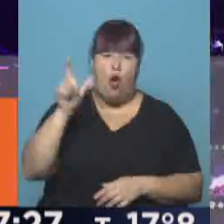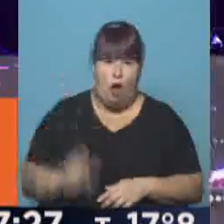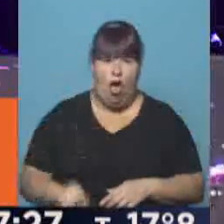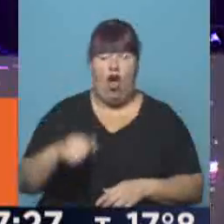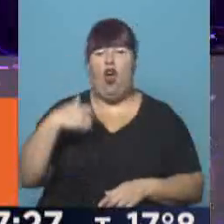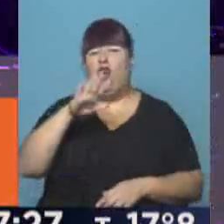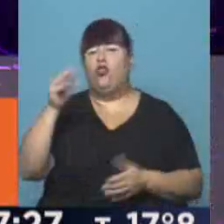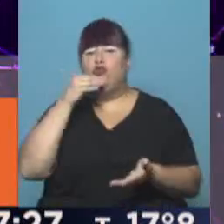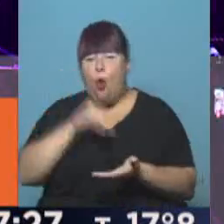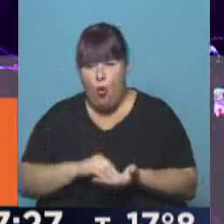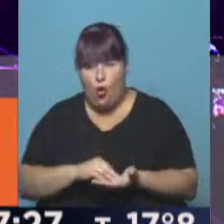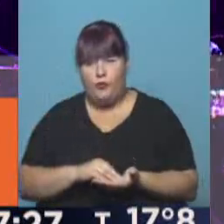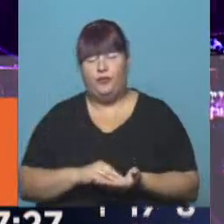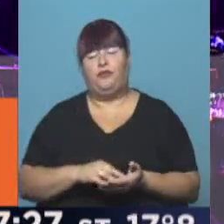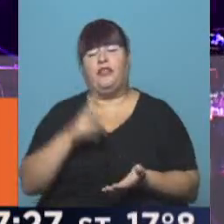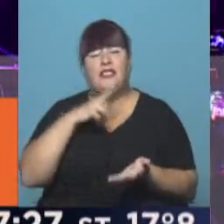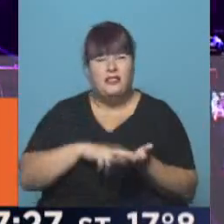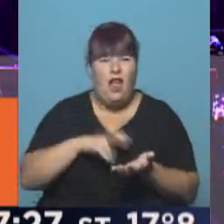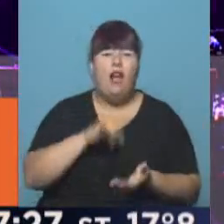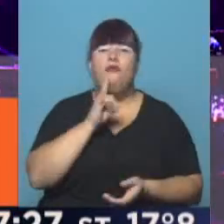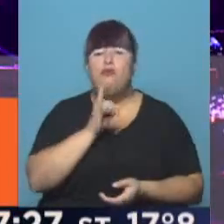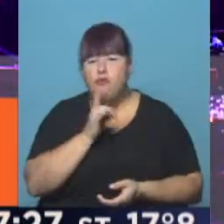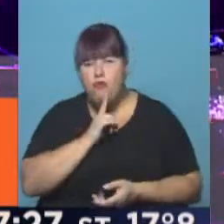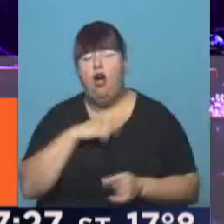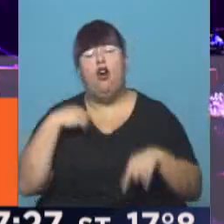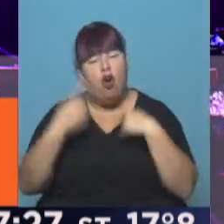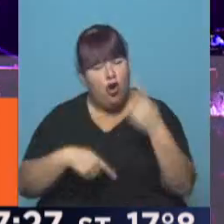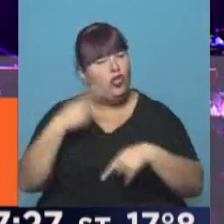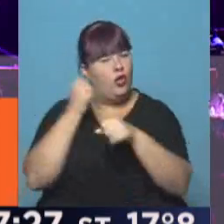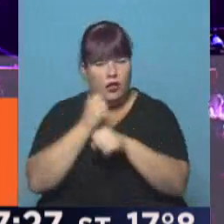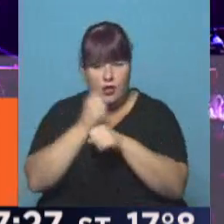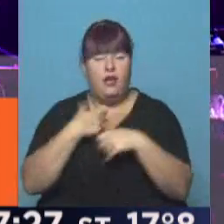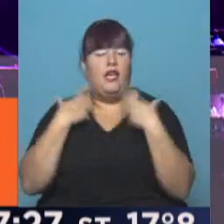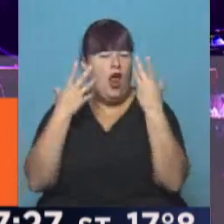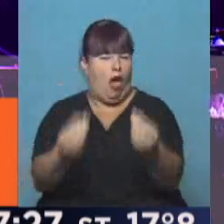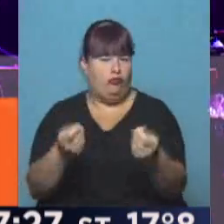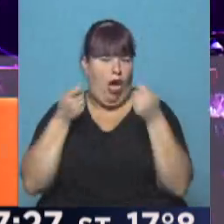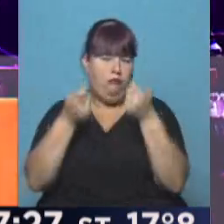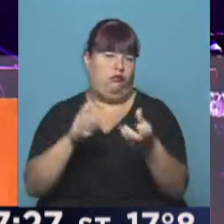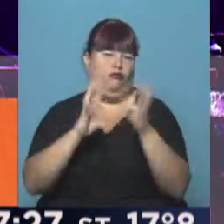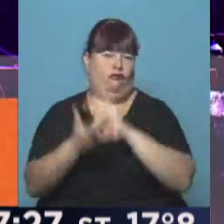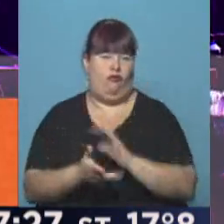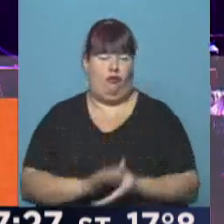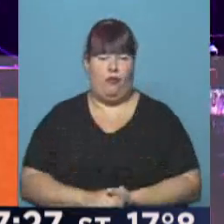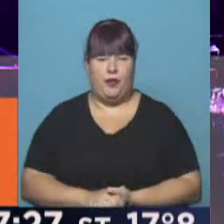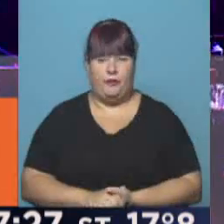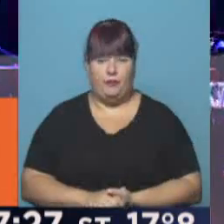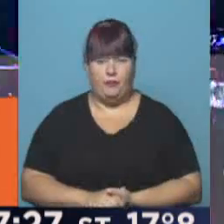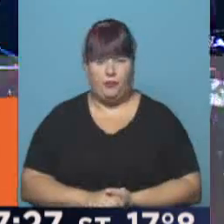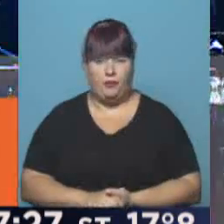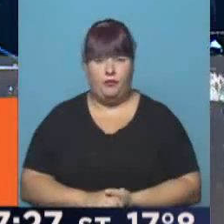todo el Valle de Chubut, Salta, Tucumán, que seguimos estando y que los queremos abrazar.